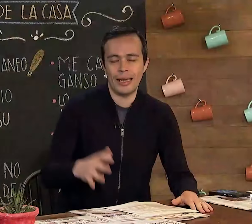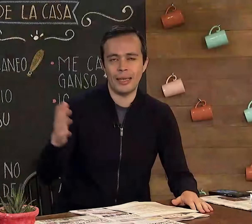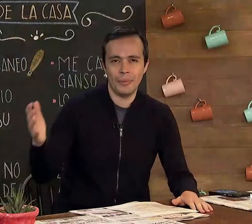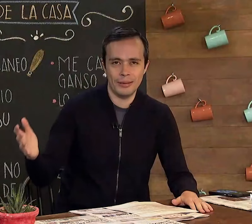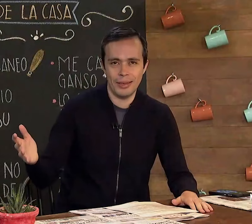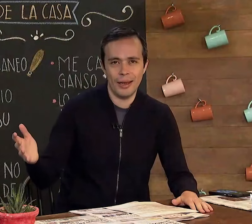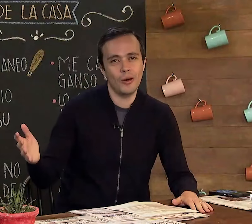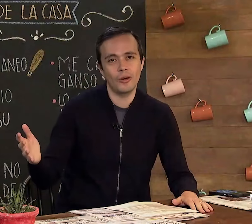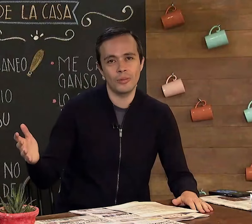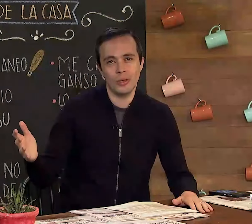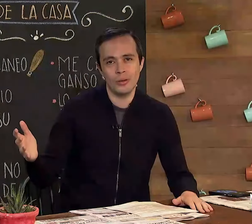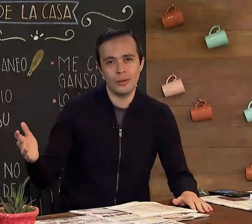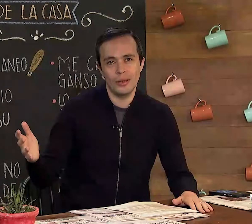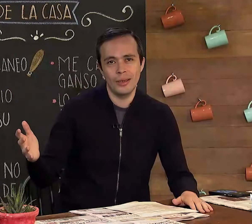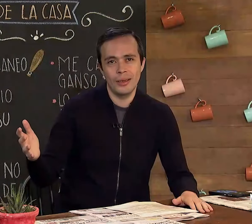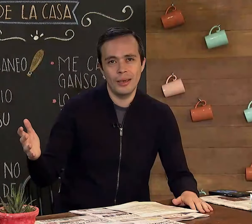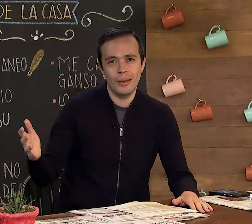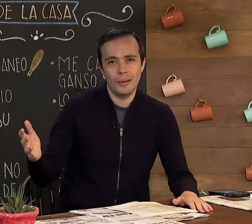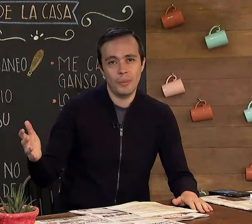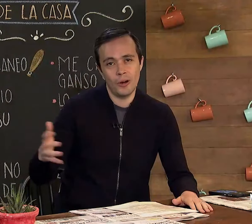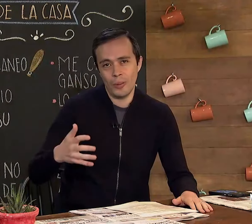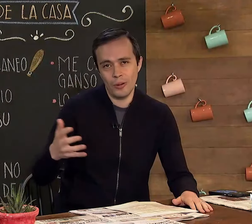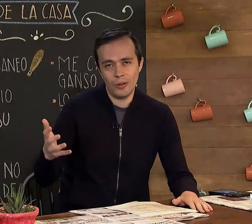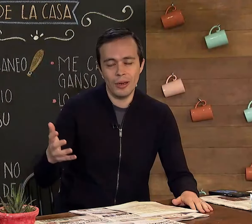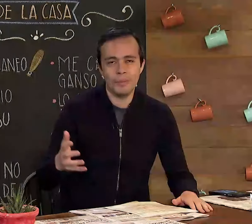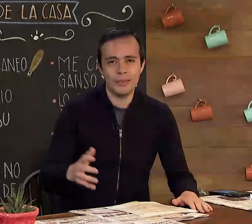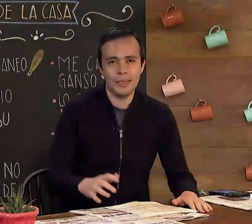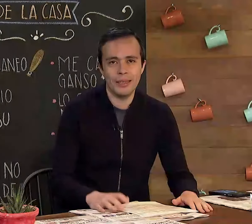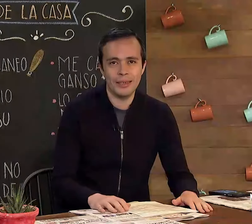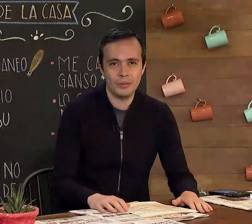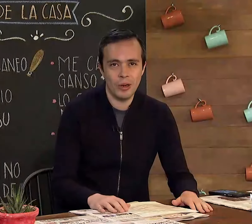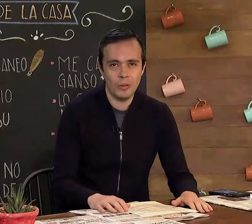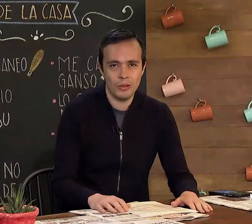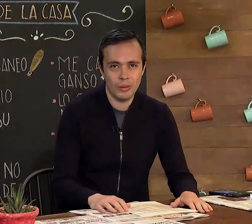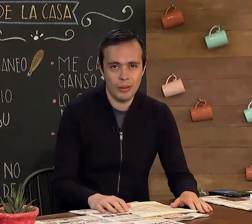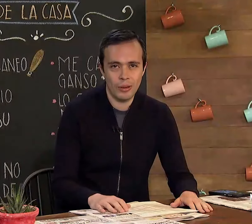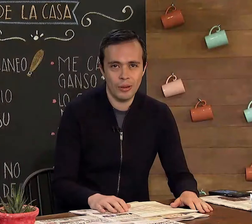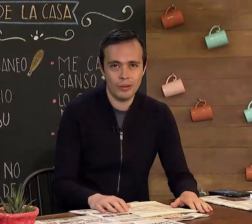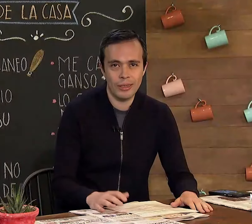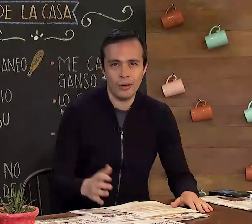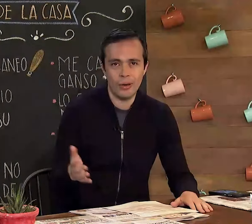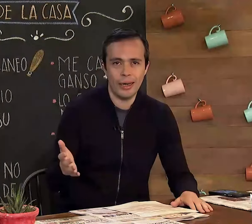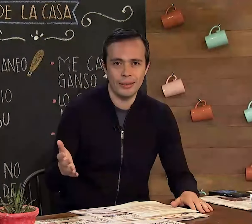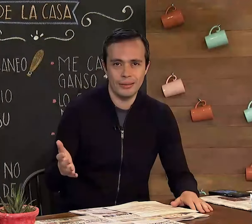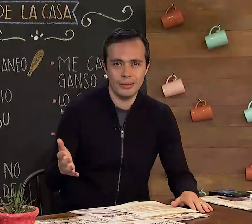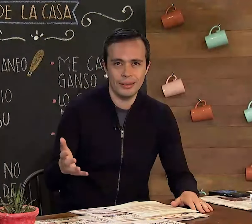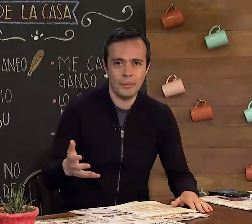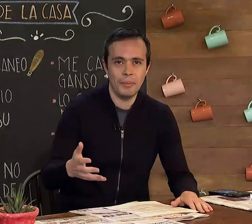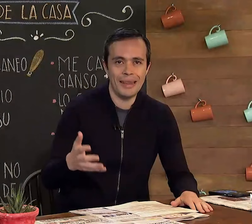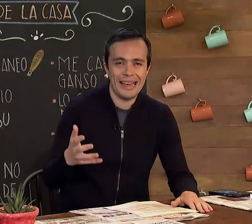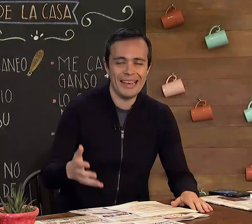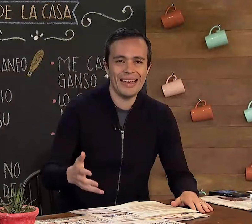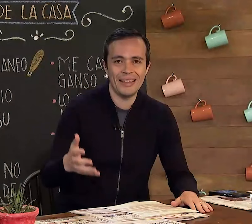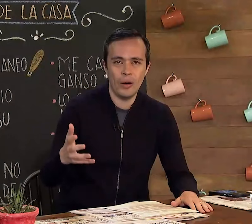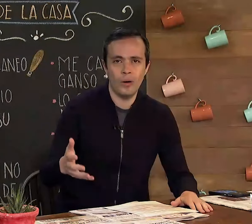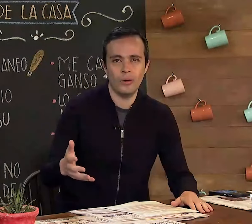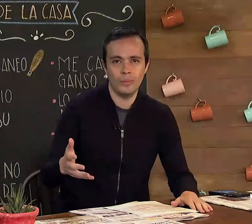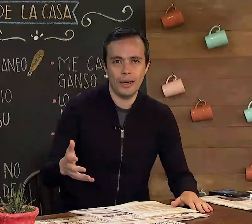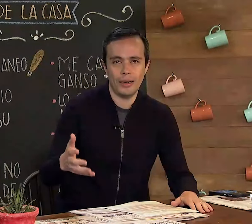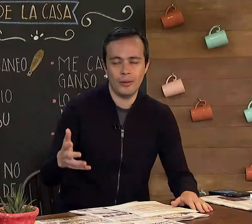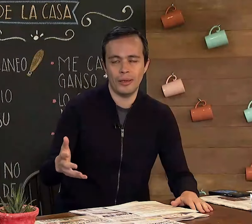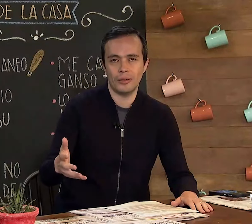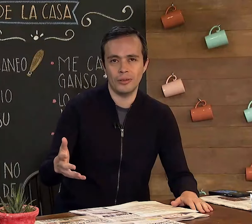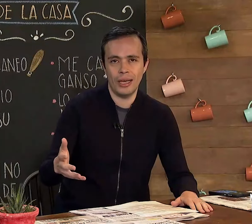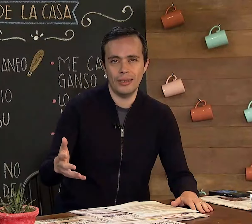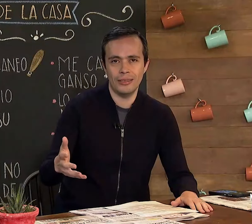contra del régimen de corrupción Por lo pronto el presidente Andrés Manuel López Obrador lo condecora dice medalla de oro